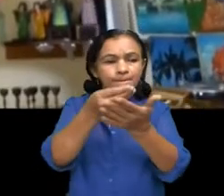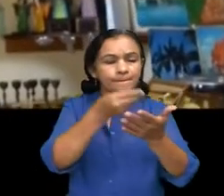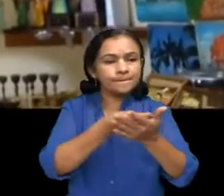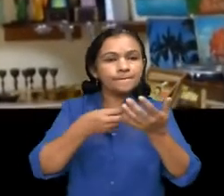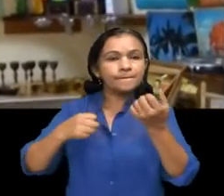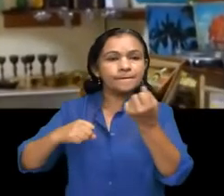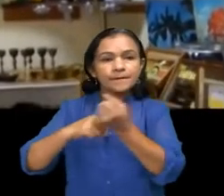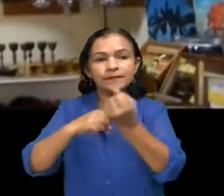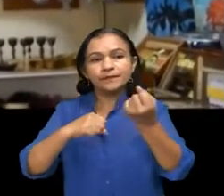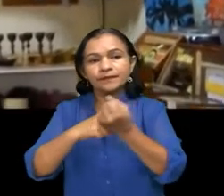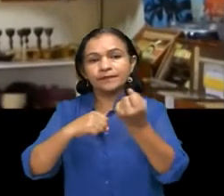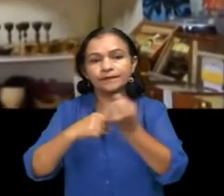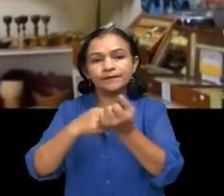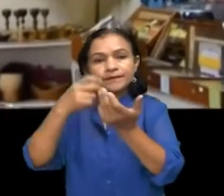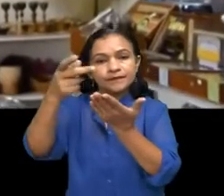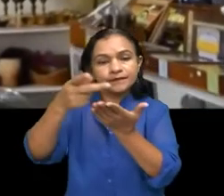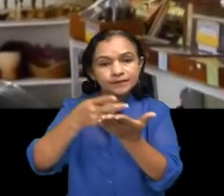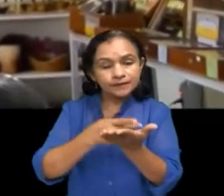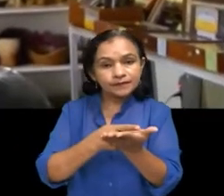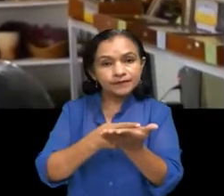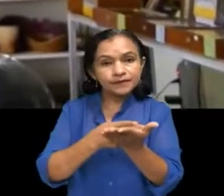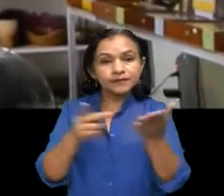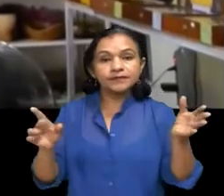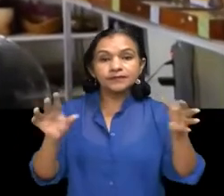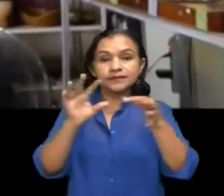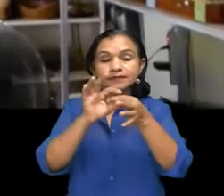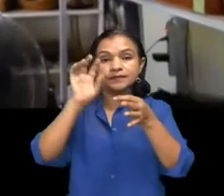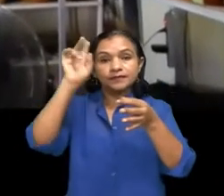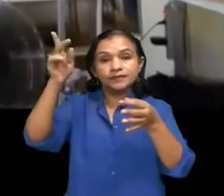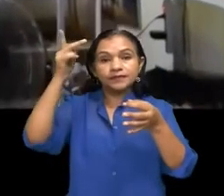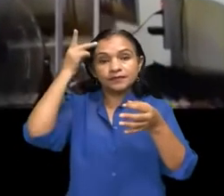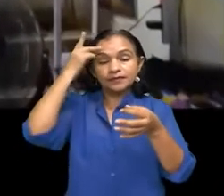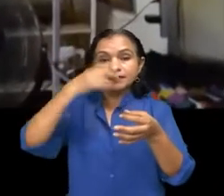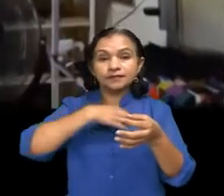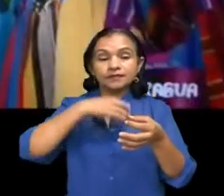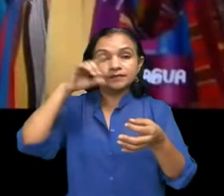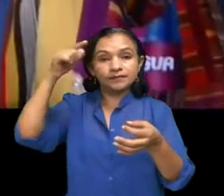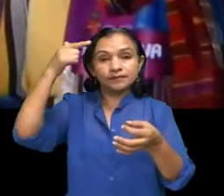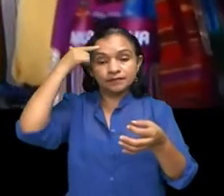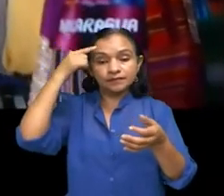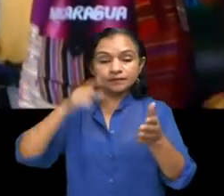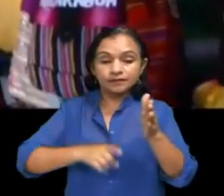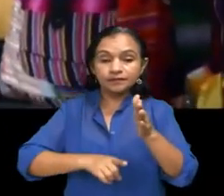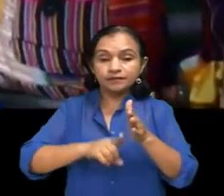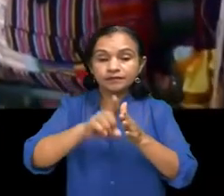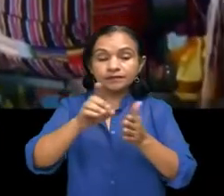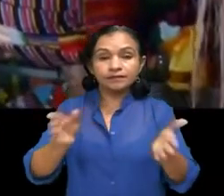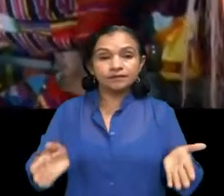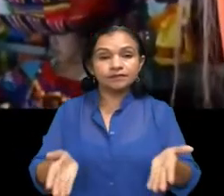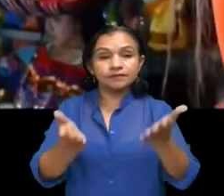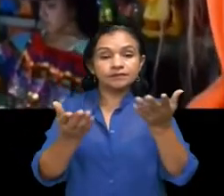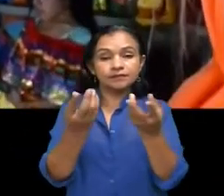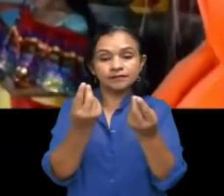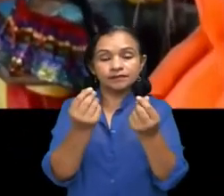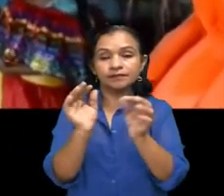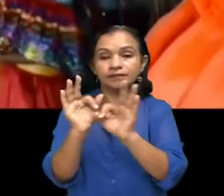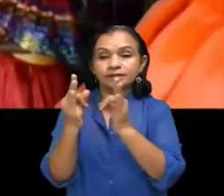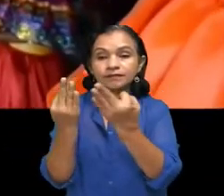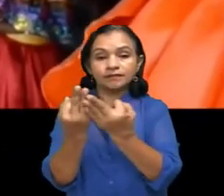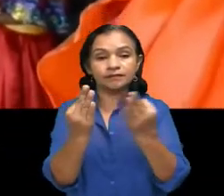a este tipo de proyectos forma parte de la política de gobierno para impulsar el desarrollo económico desde las